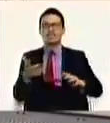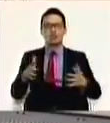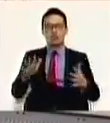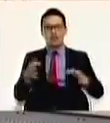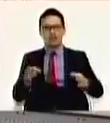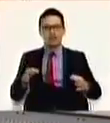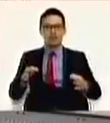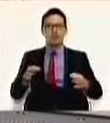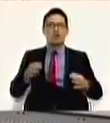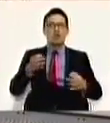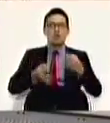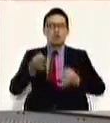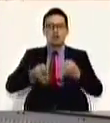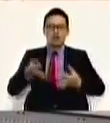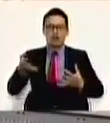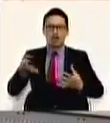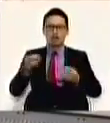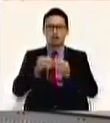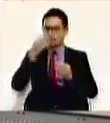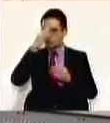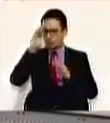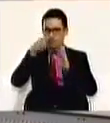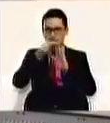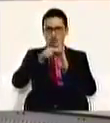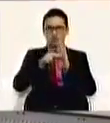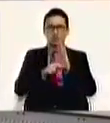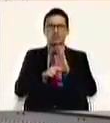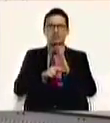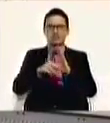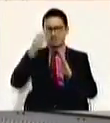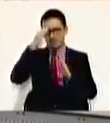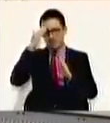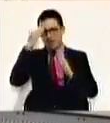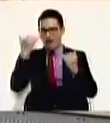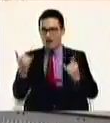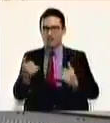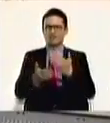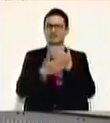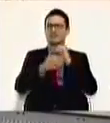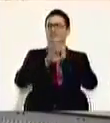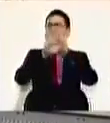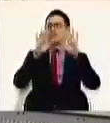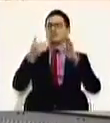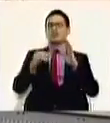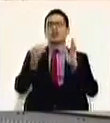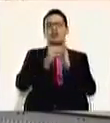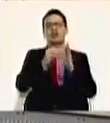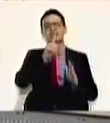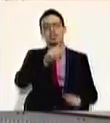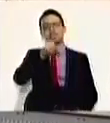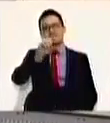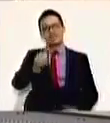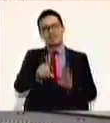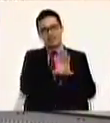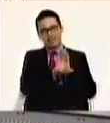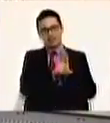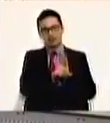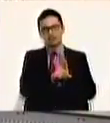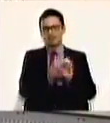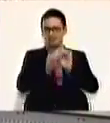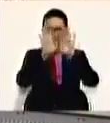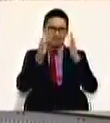alturas y de dudas a propósito de la norma, cuando si algo está meridianamente claro es el contenido de la ley 160 al respecto. ¿De dónde